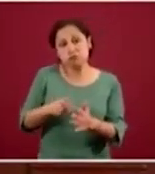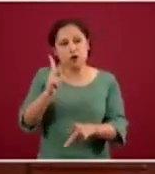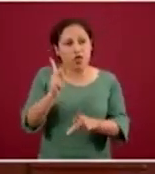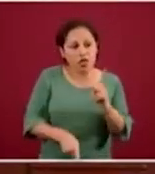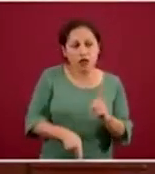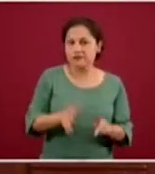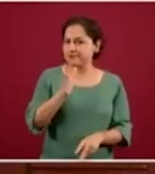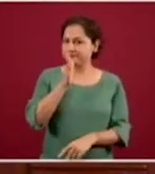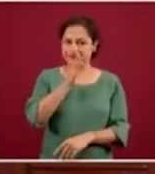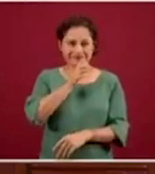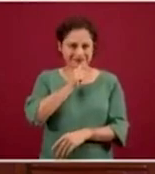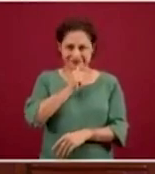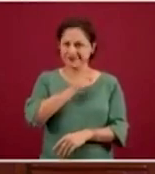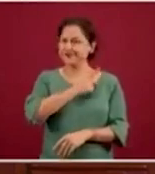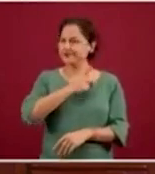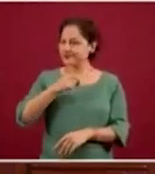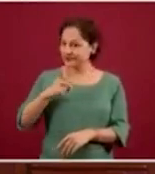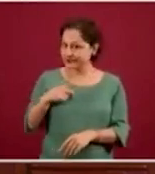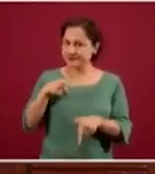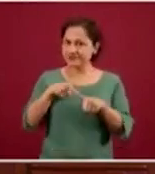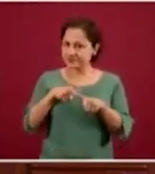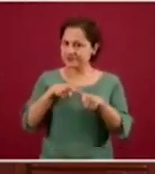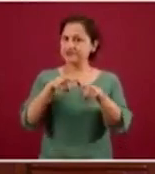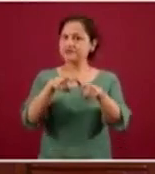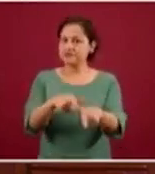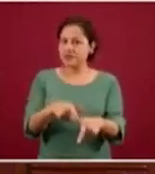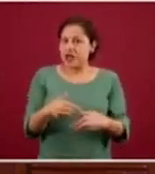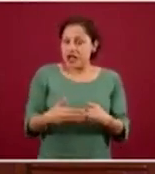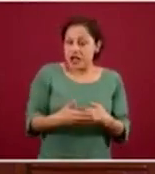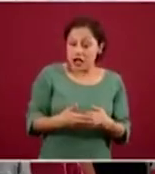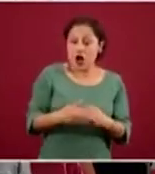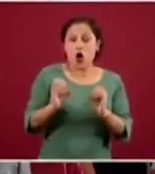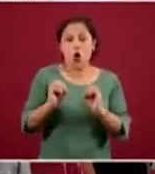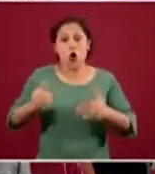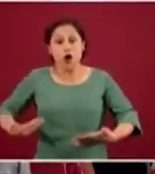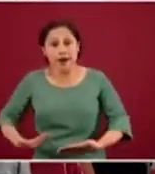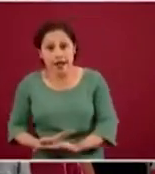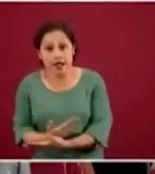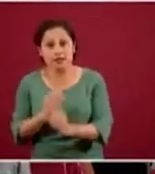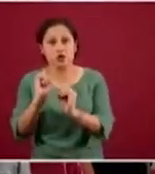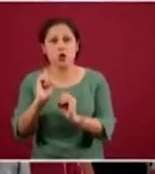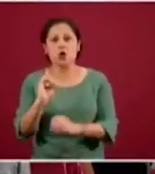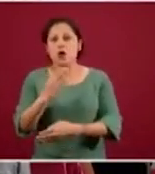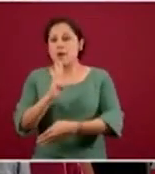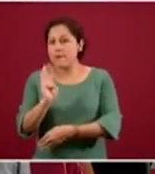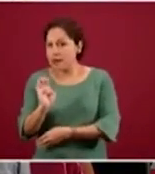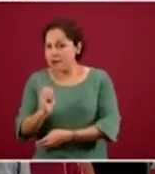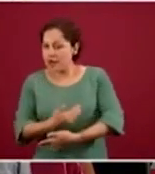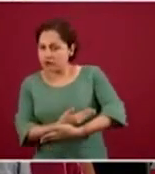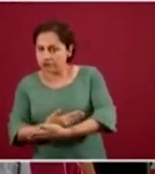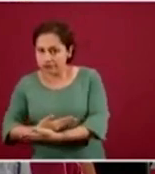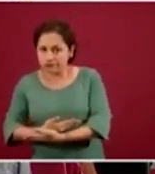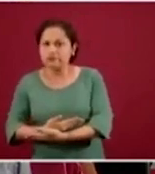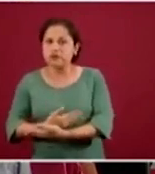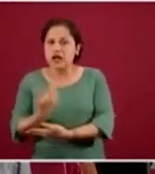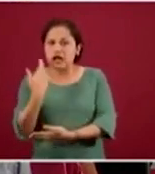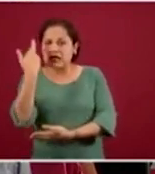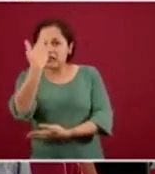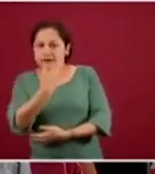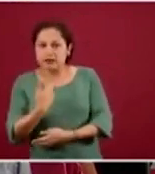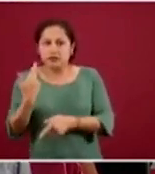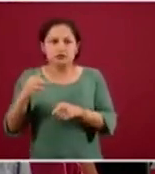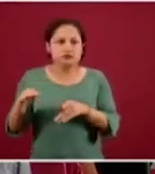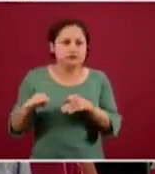durante los cuidados de la persona recién nacida no se interrumpen. En esta línea materna, si quieres,